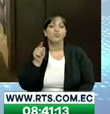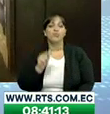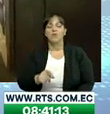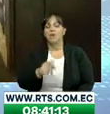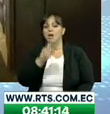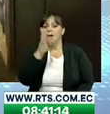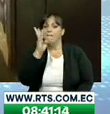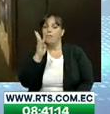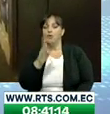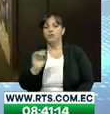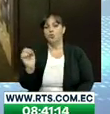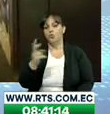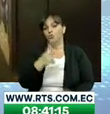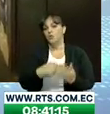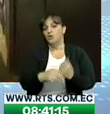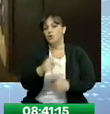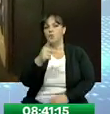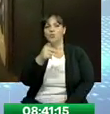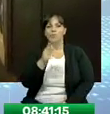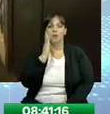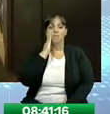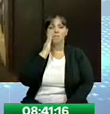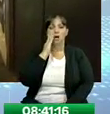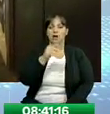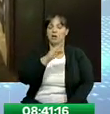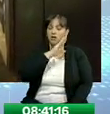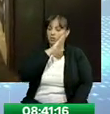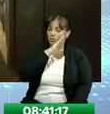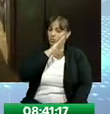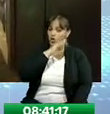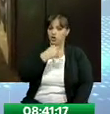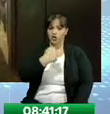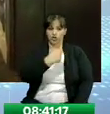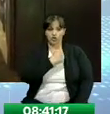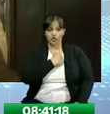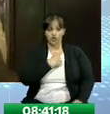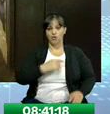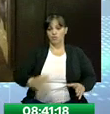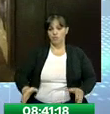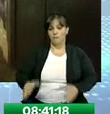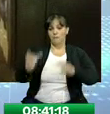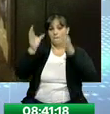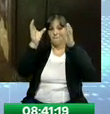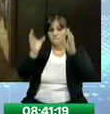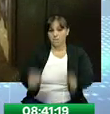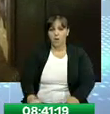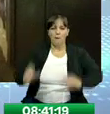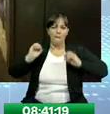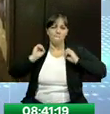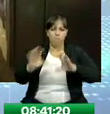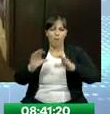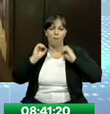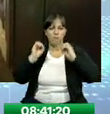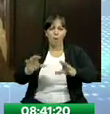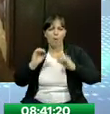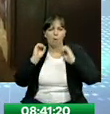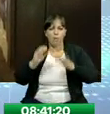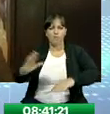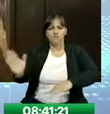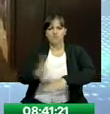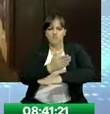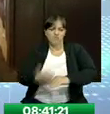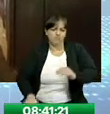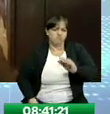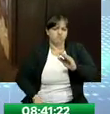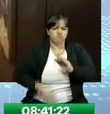esposa si la tienen con la familia durmiendo les gustaría me gustaría que usted vaya aunque que se vayan a la casa de ellos y